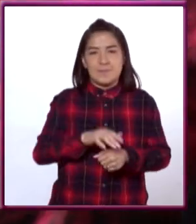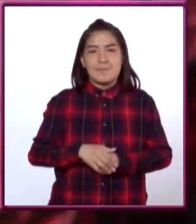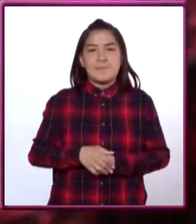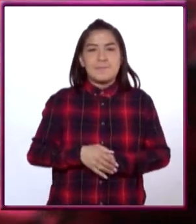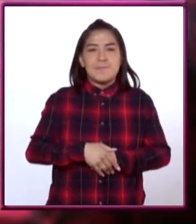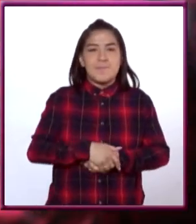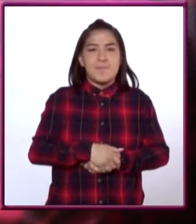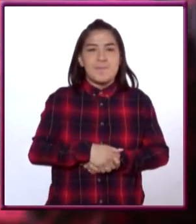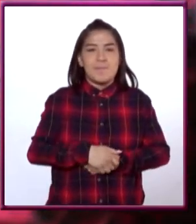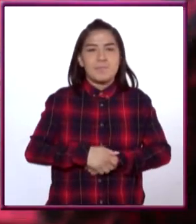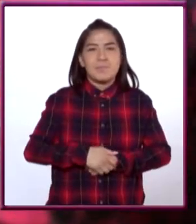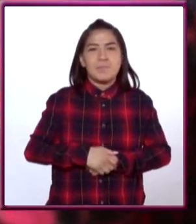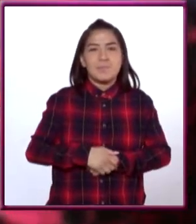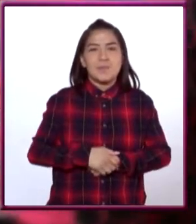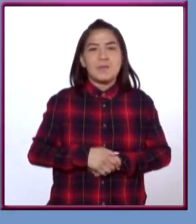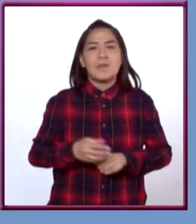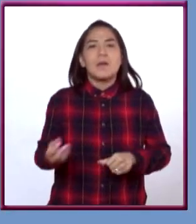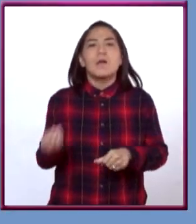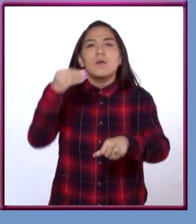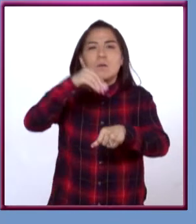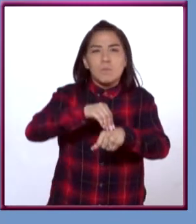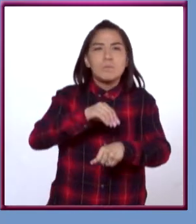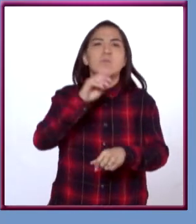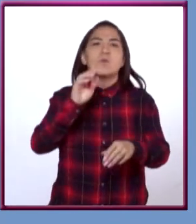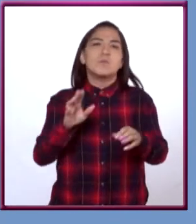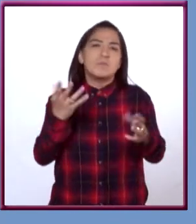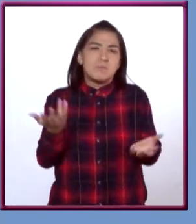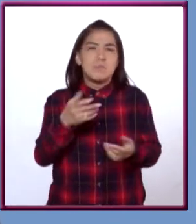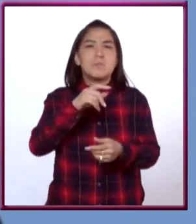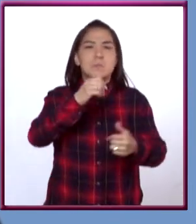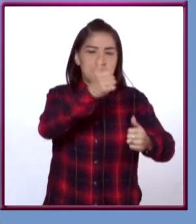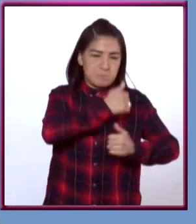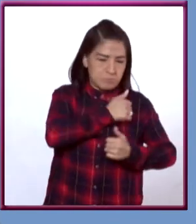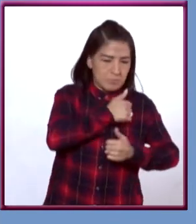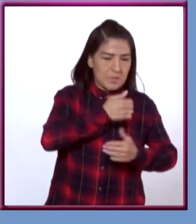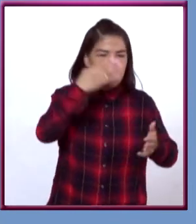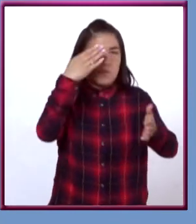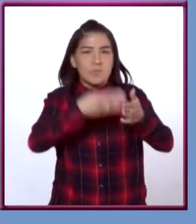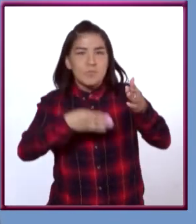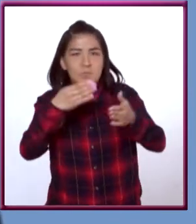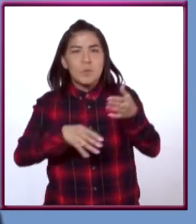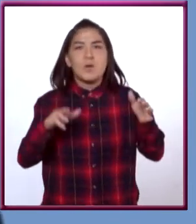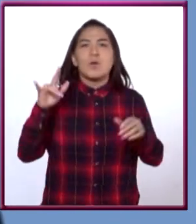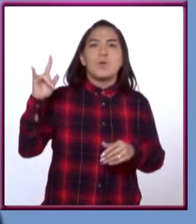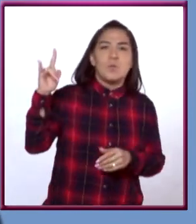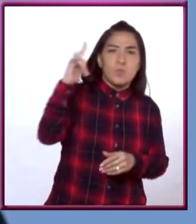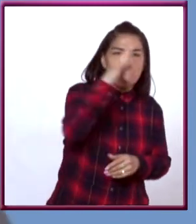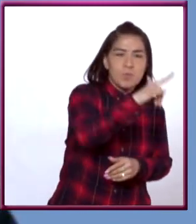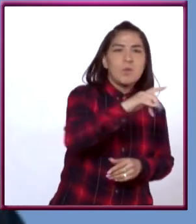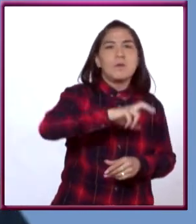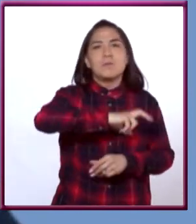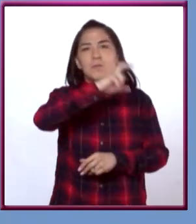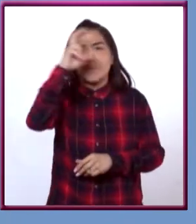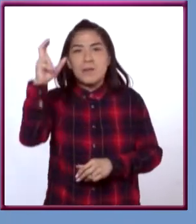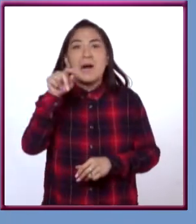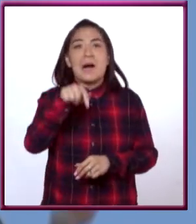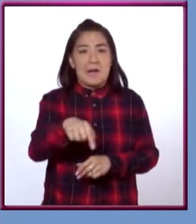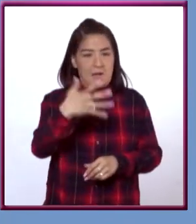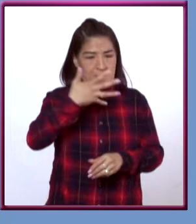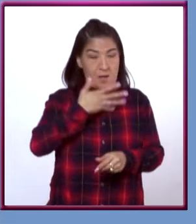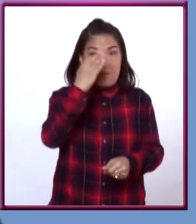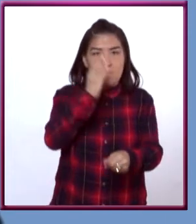hace rato, en la industria donde tú quieras, militar, automotriz, aeronáutica, aeroespacial, donde quiera puedes